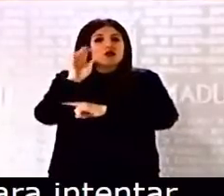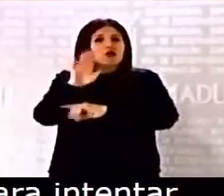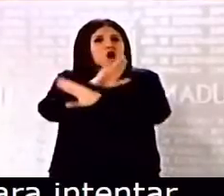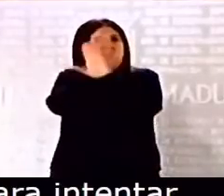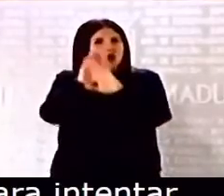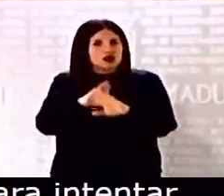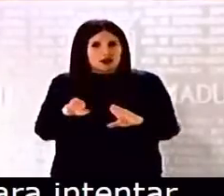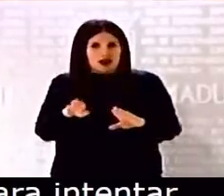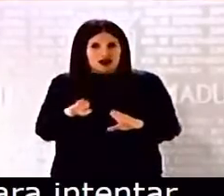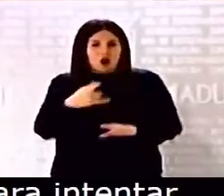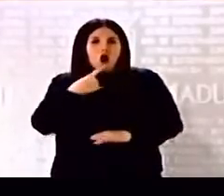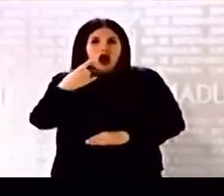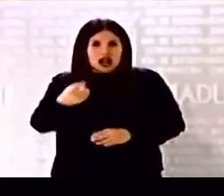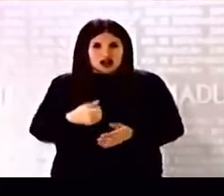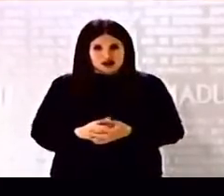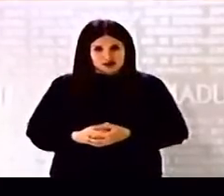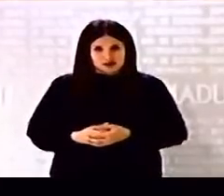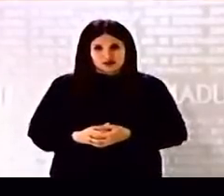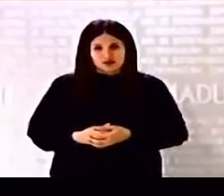De verdad.